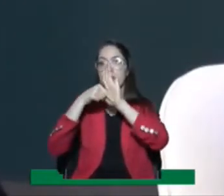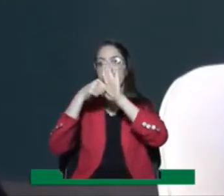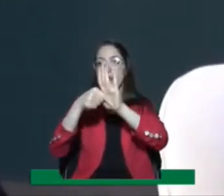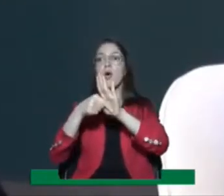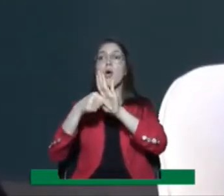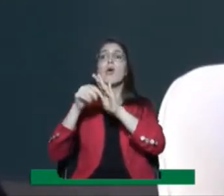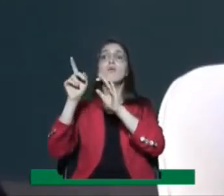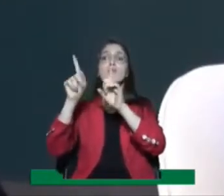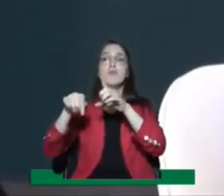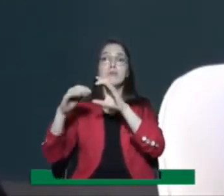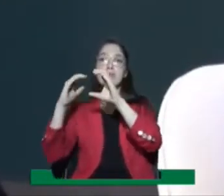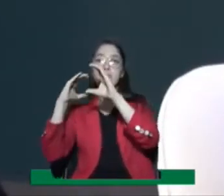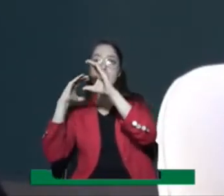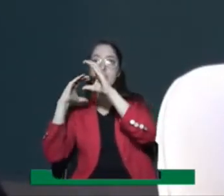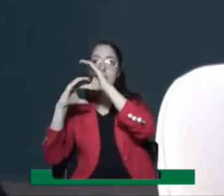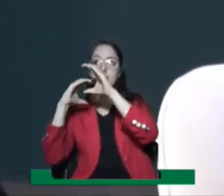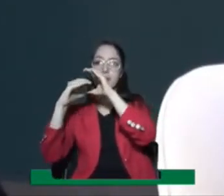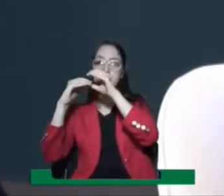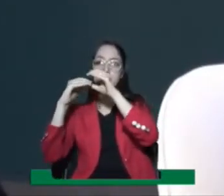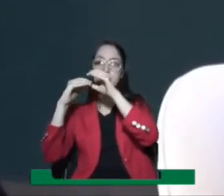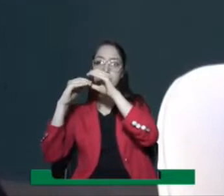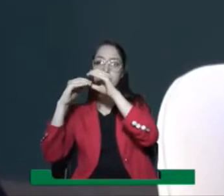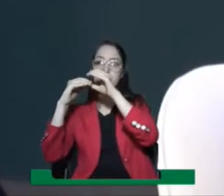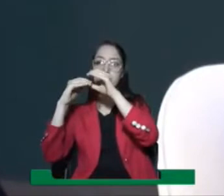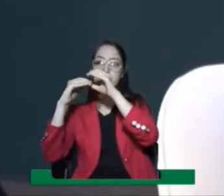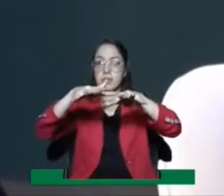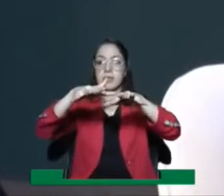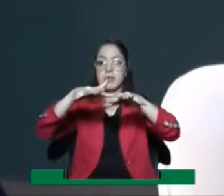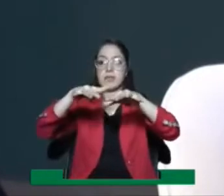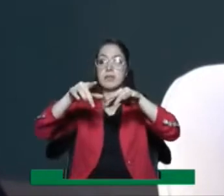dedicados a informar lo que tenemos en el territorio